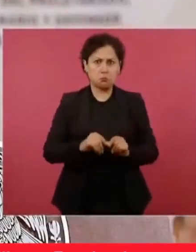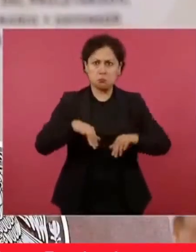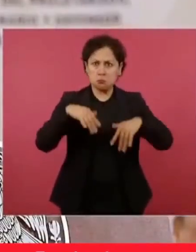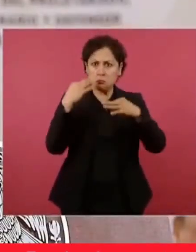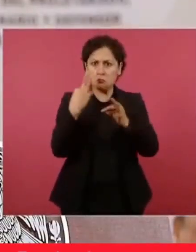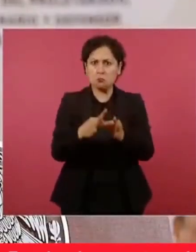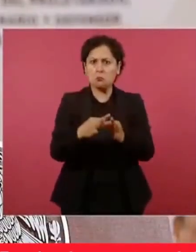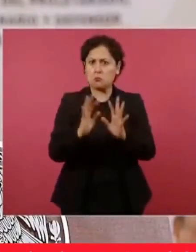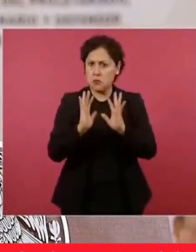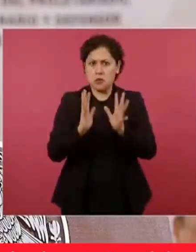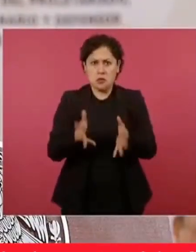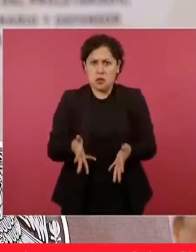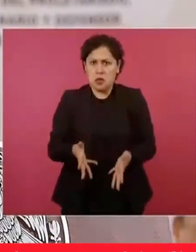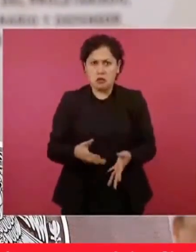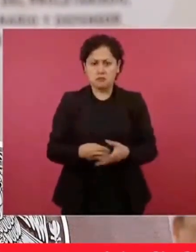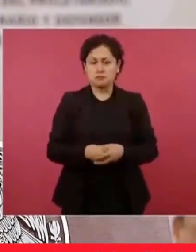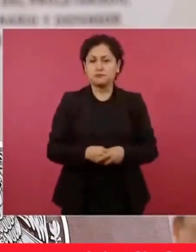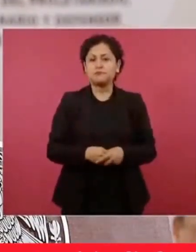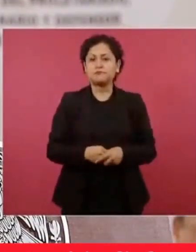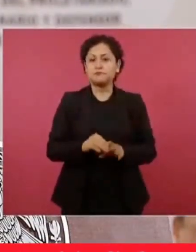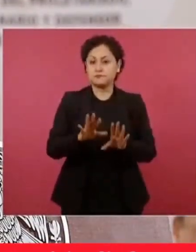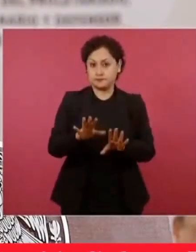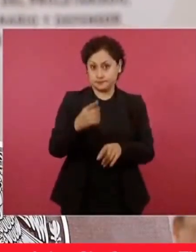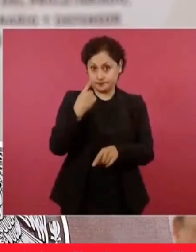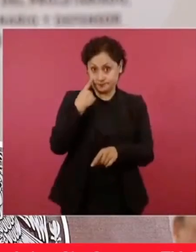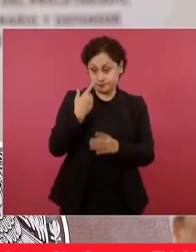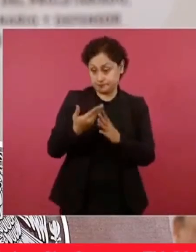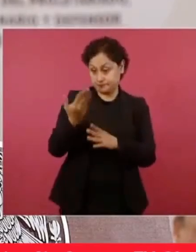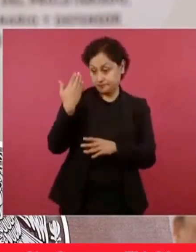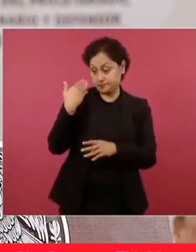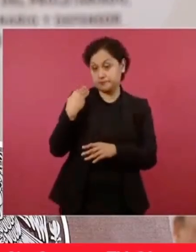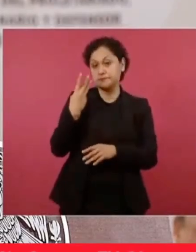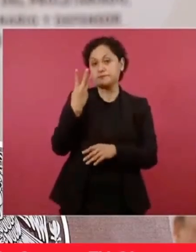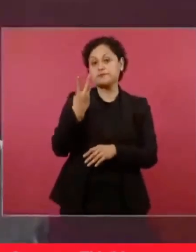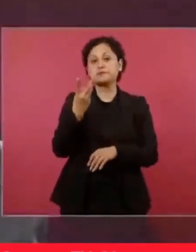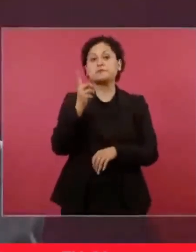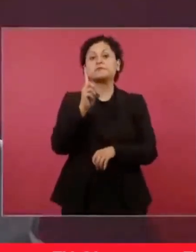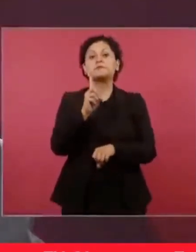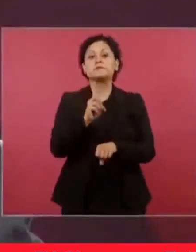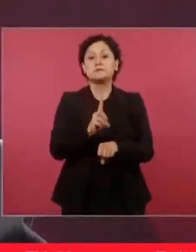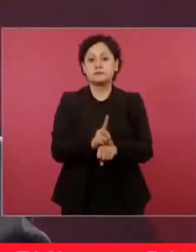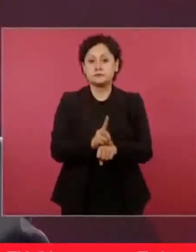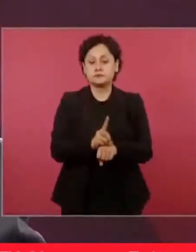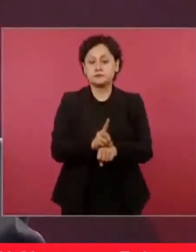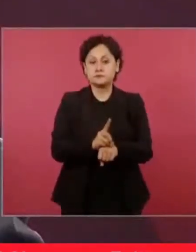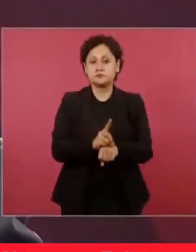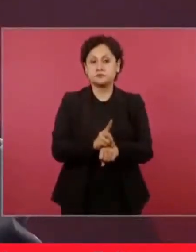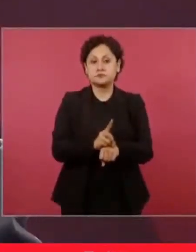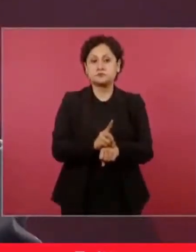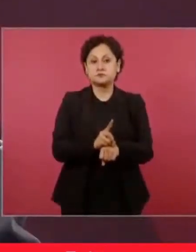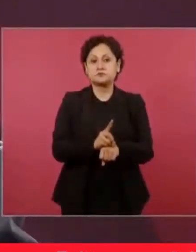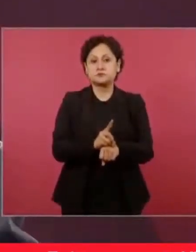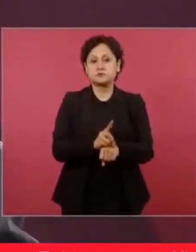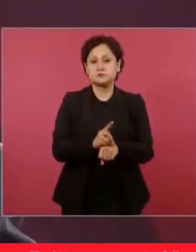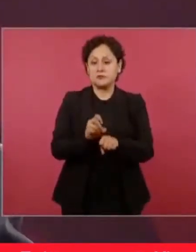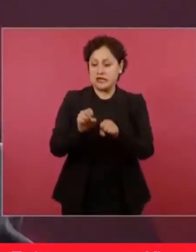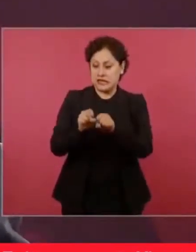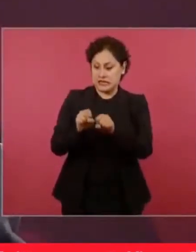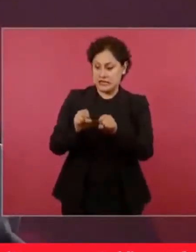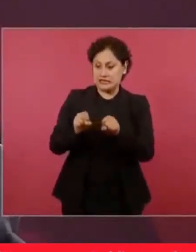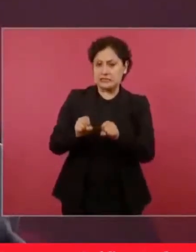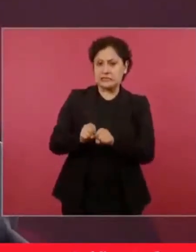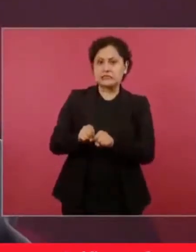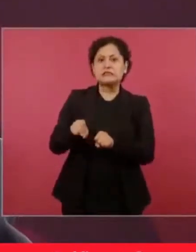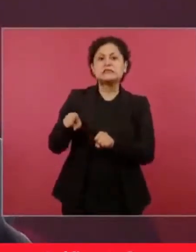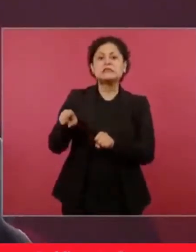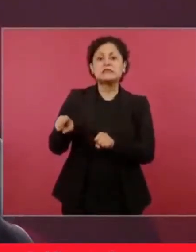Esos 3 días tuvimos simplemente un sistema que operó perfectamente todo el